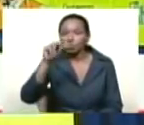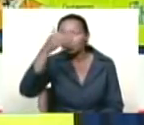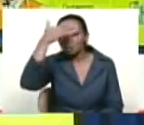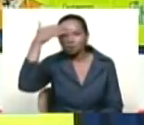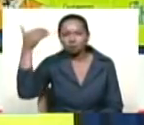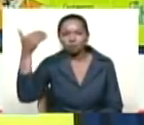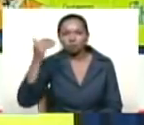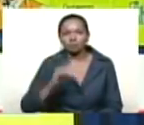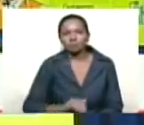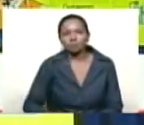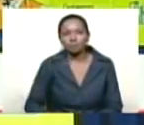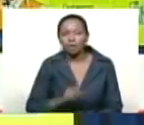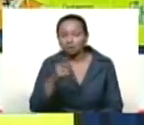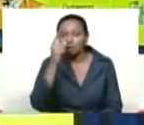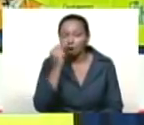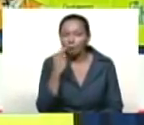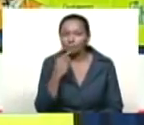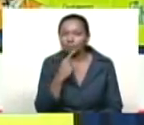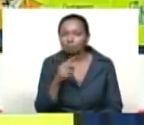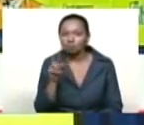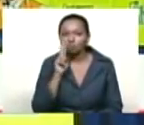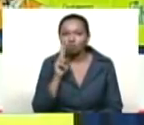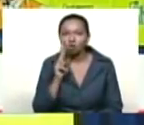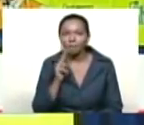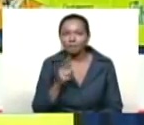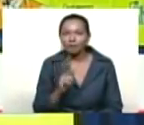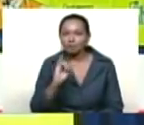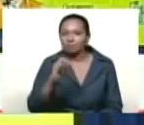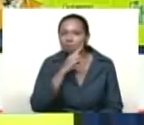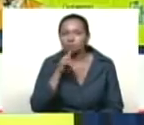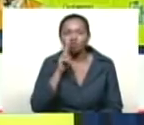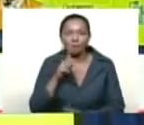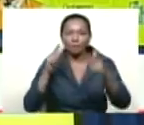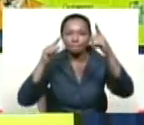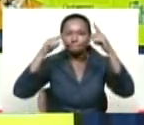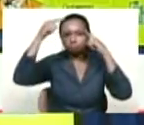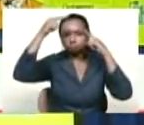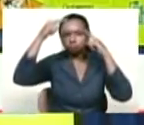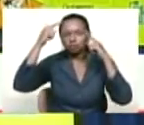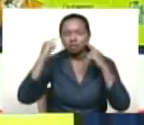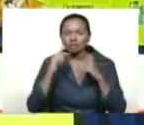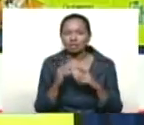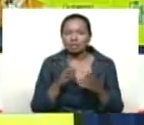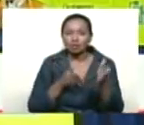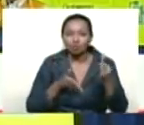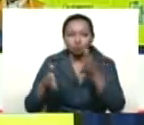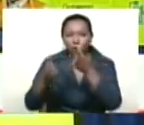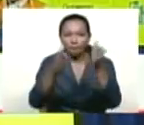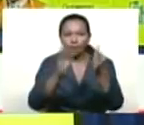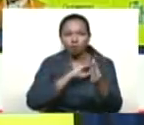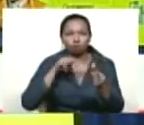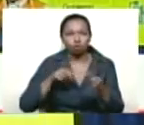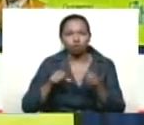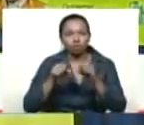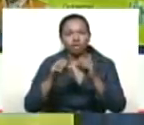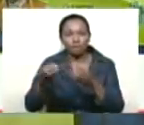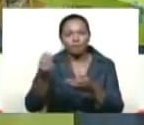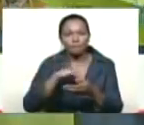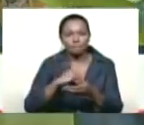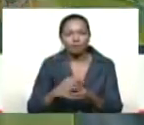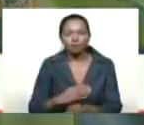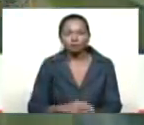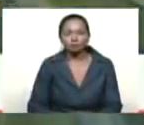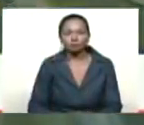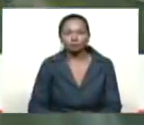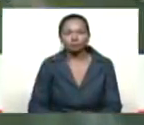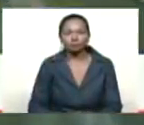segundo. Ese hombre se llamó y se llama Hugo Chávez Frías, y por su camino y su legado continuaremos.